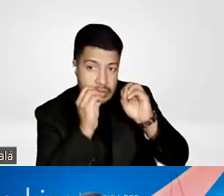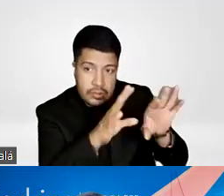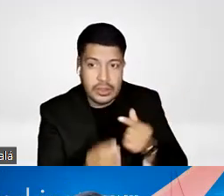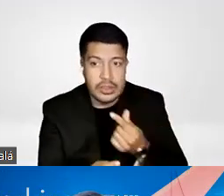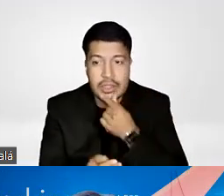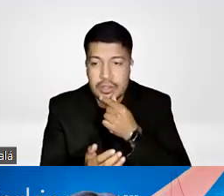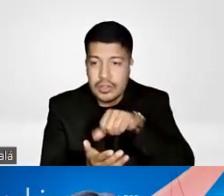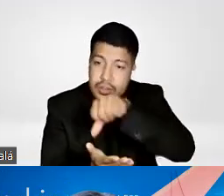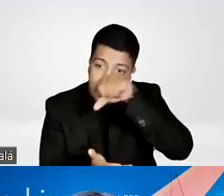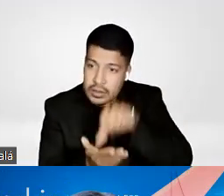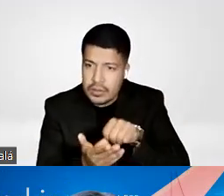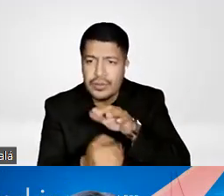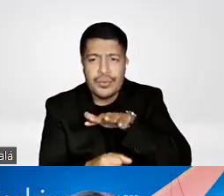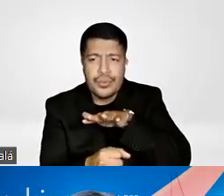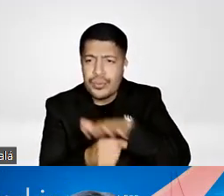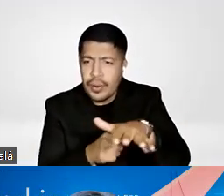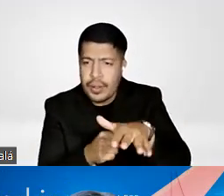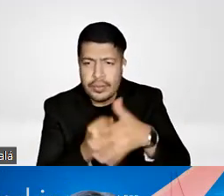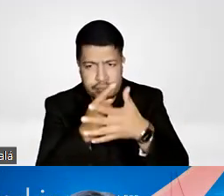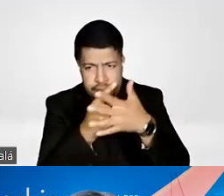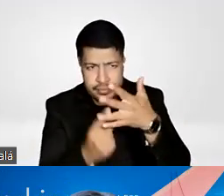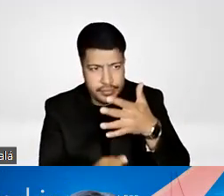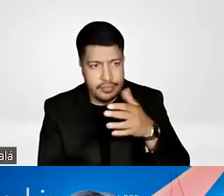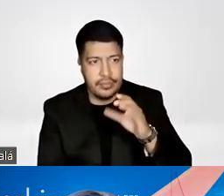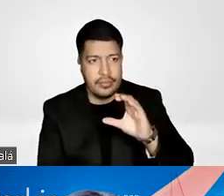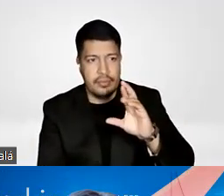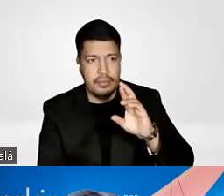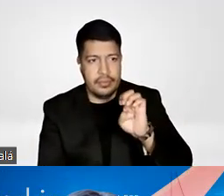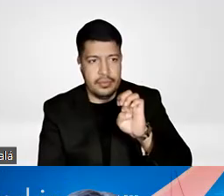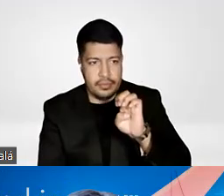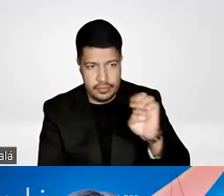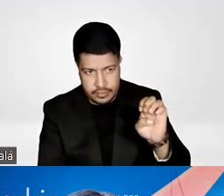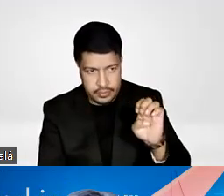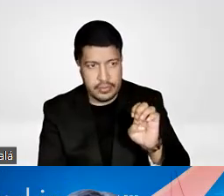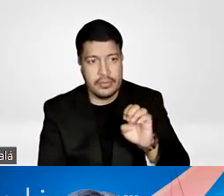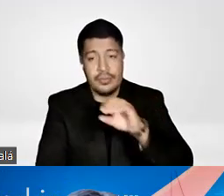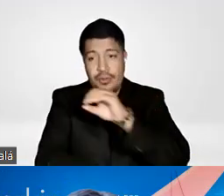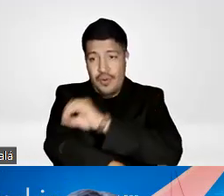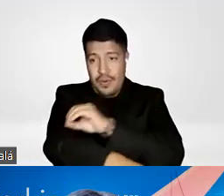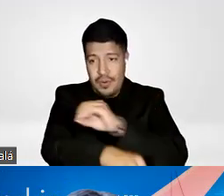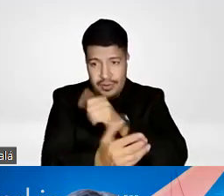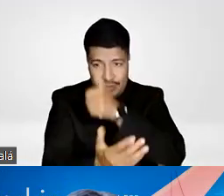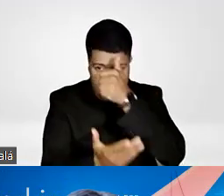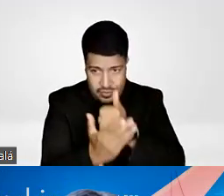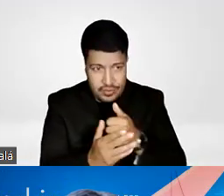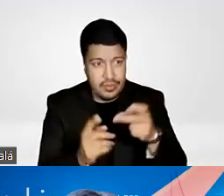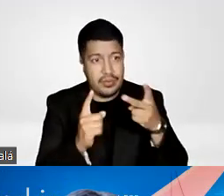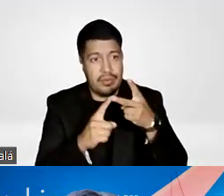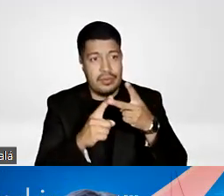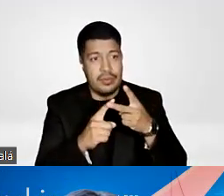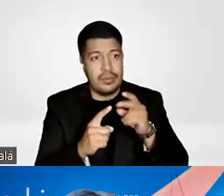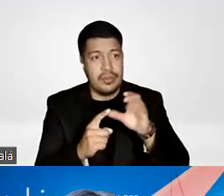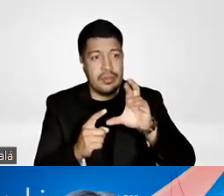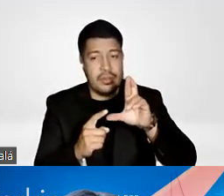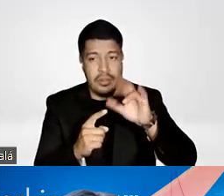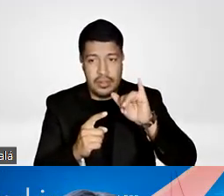estado de Sonora tenemos el CRE en Hermosillo, en Ciudad Obregón, el CRIT de Fundación Teletón que está en Hermosillo